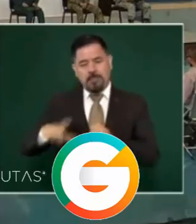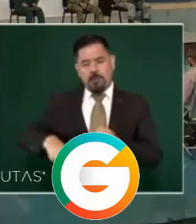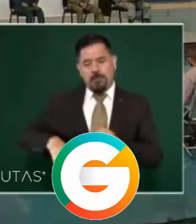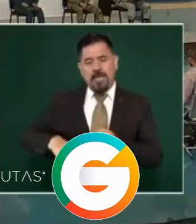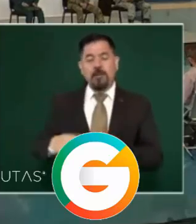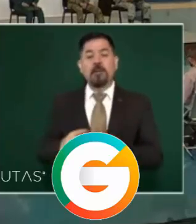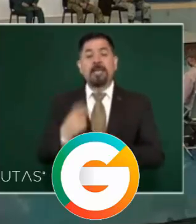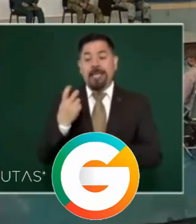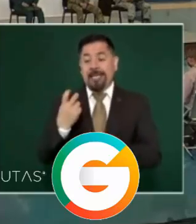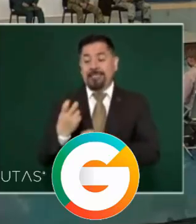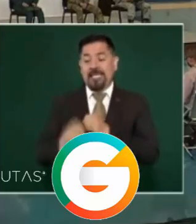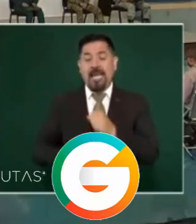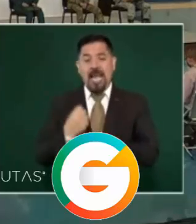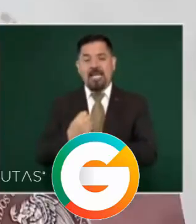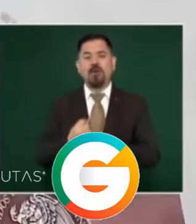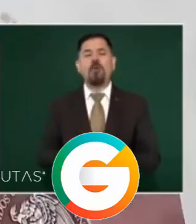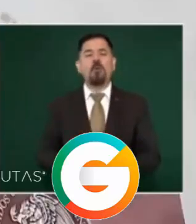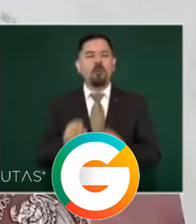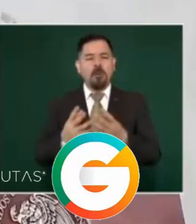que va de aquí del año,